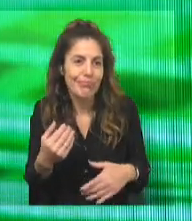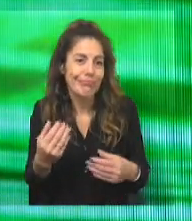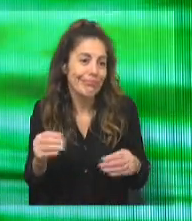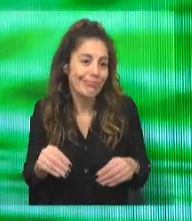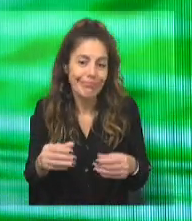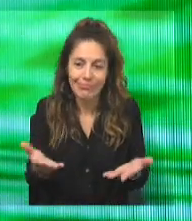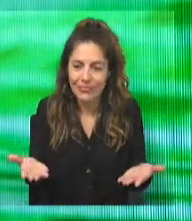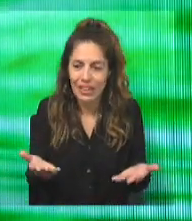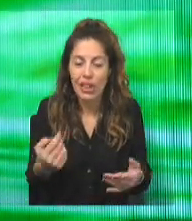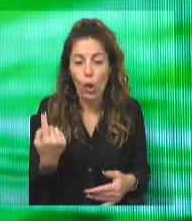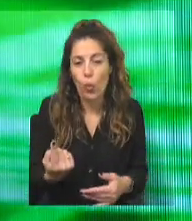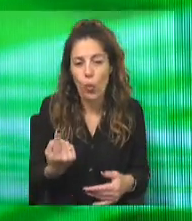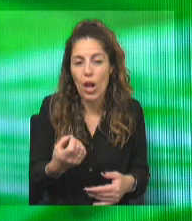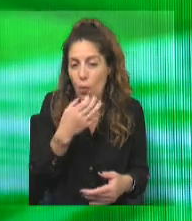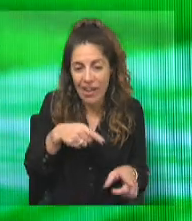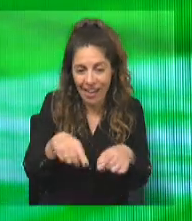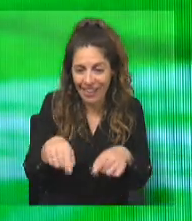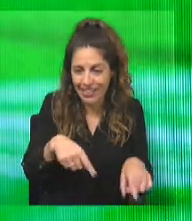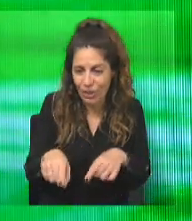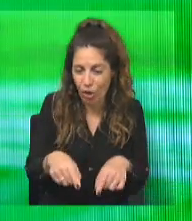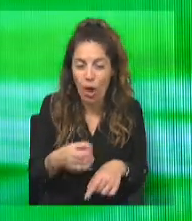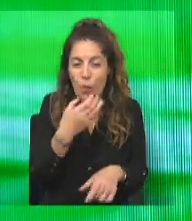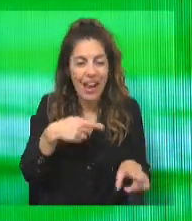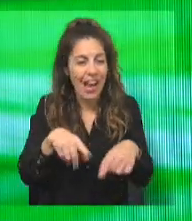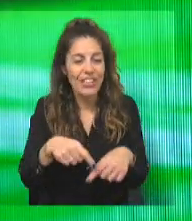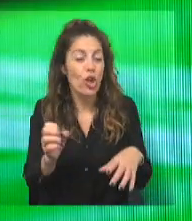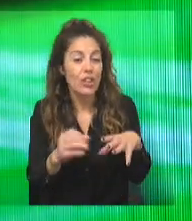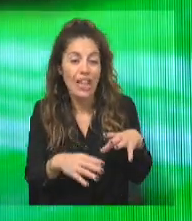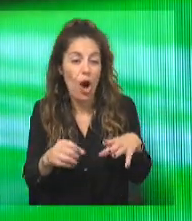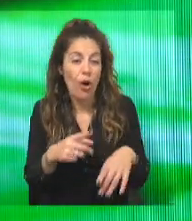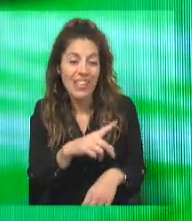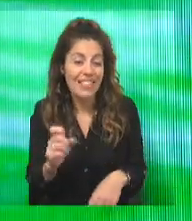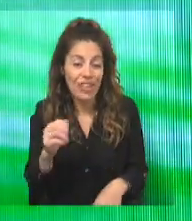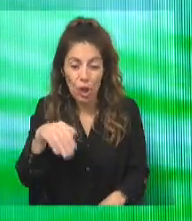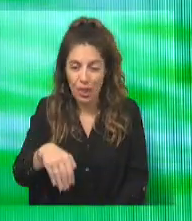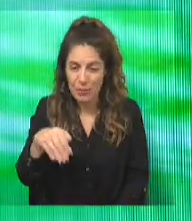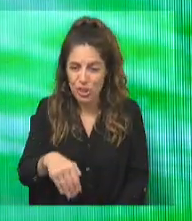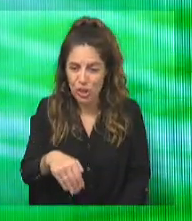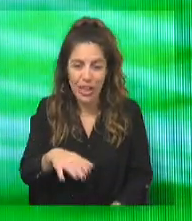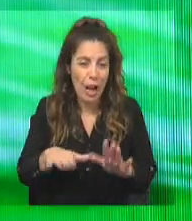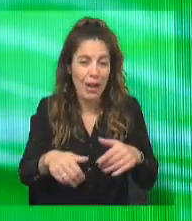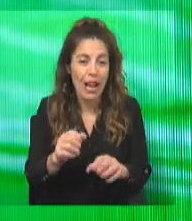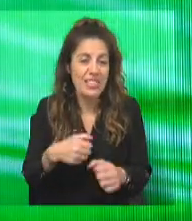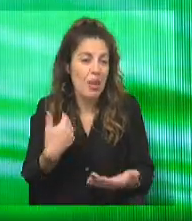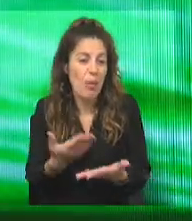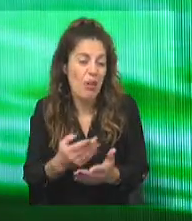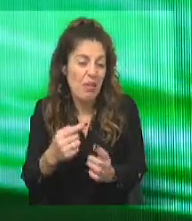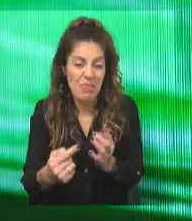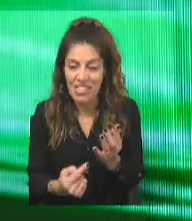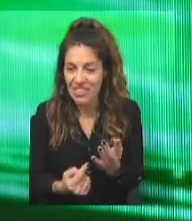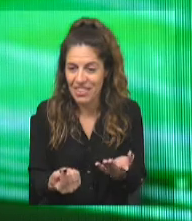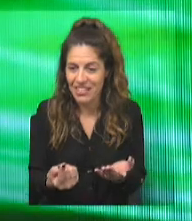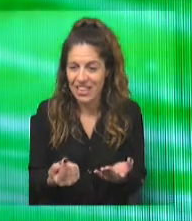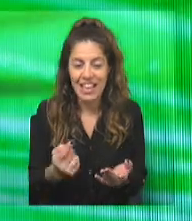que un una buena gestión una buena gestión te ahorra cientos de millones y capaz que a veces se Proponen medidas